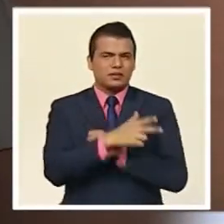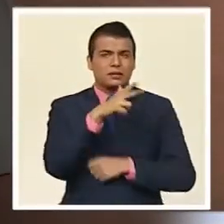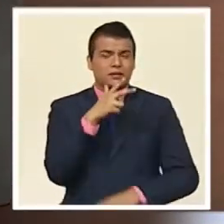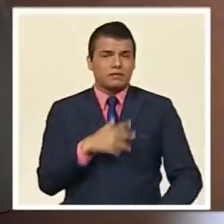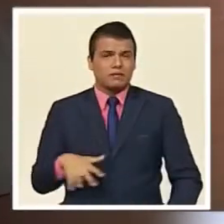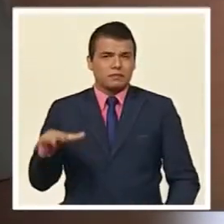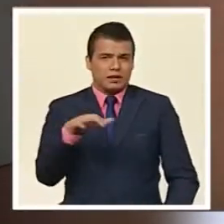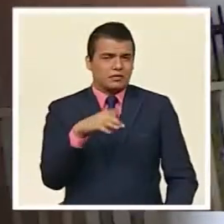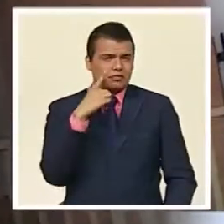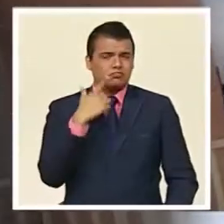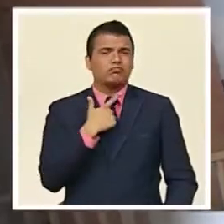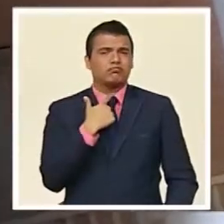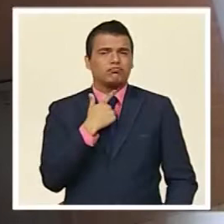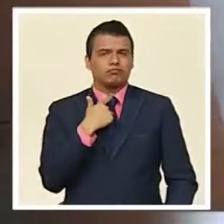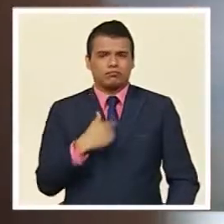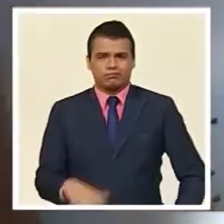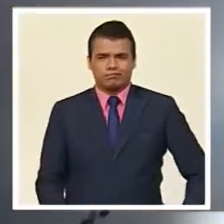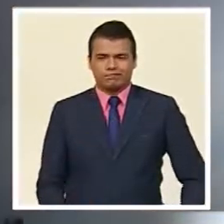finca.